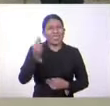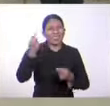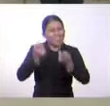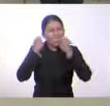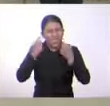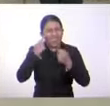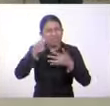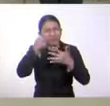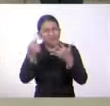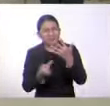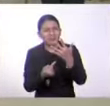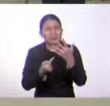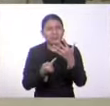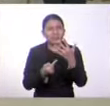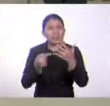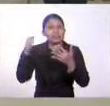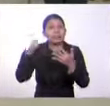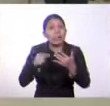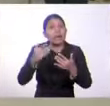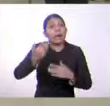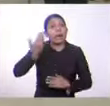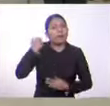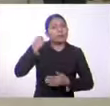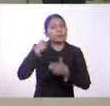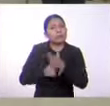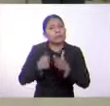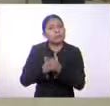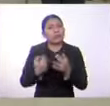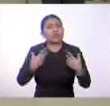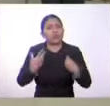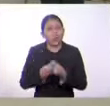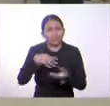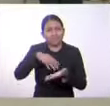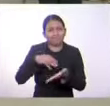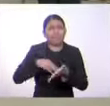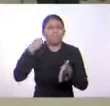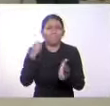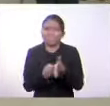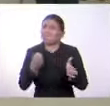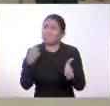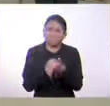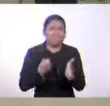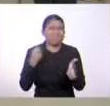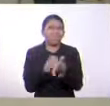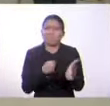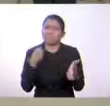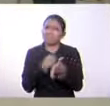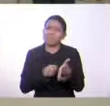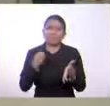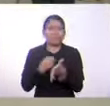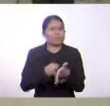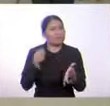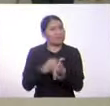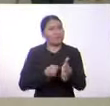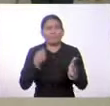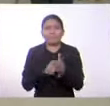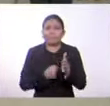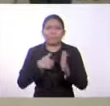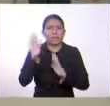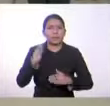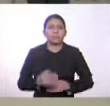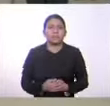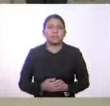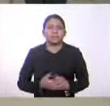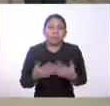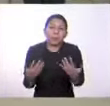son, porque atrás están las luchas sociales, los movimientos sociales, lo que confirma el sentido de conquista.